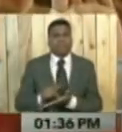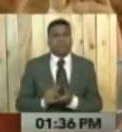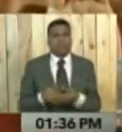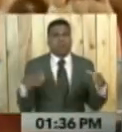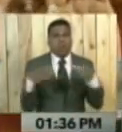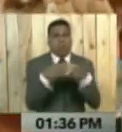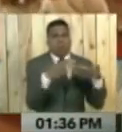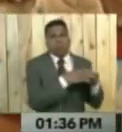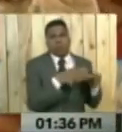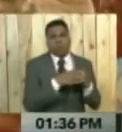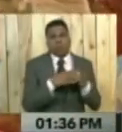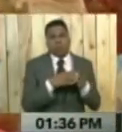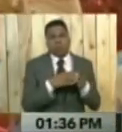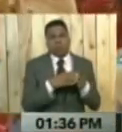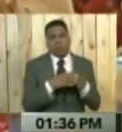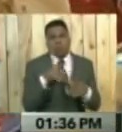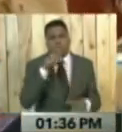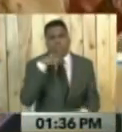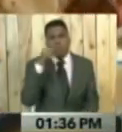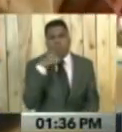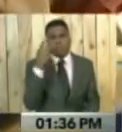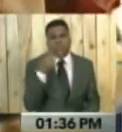equipo político municipal